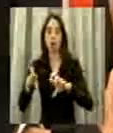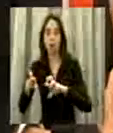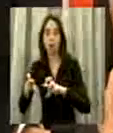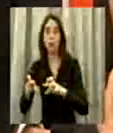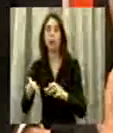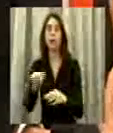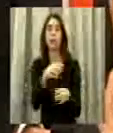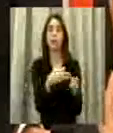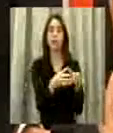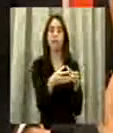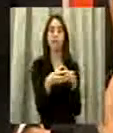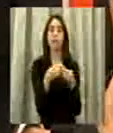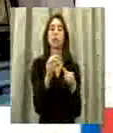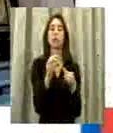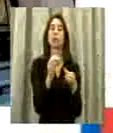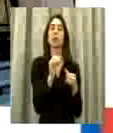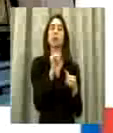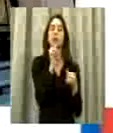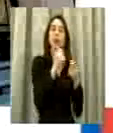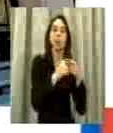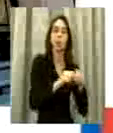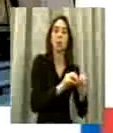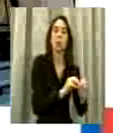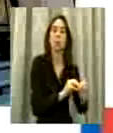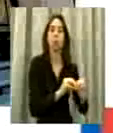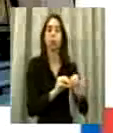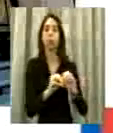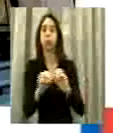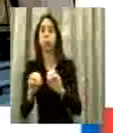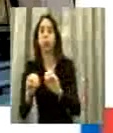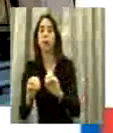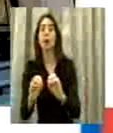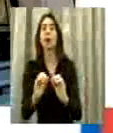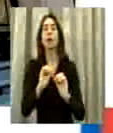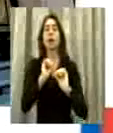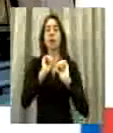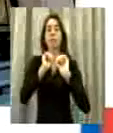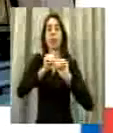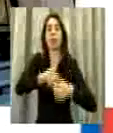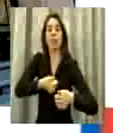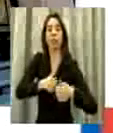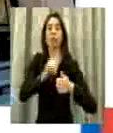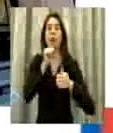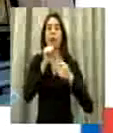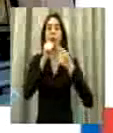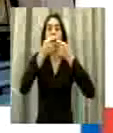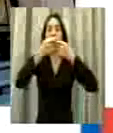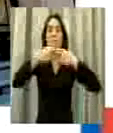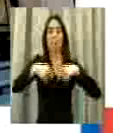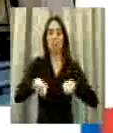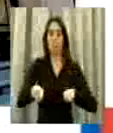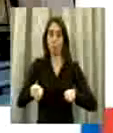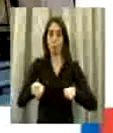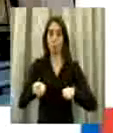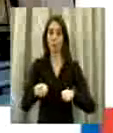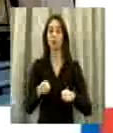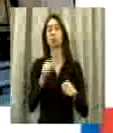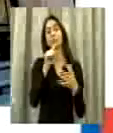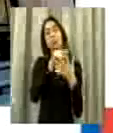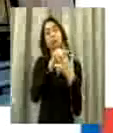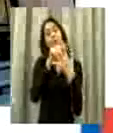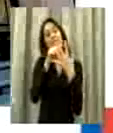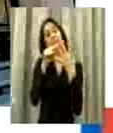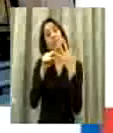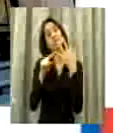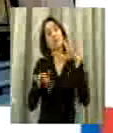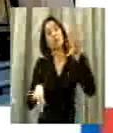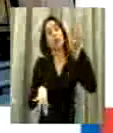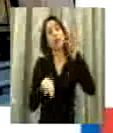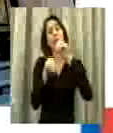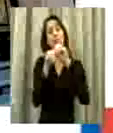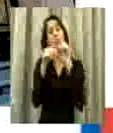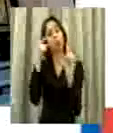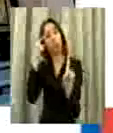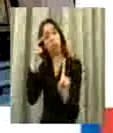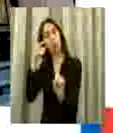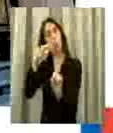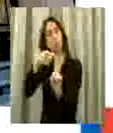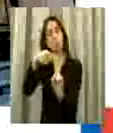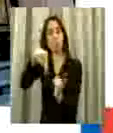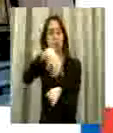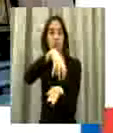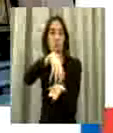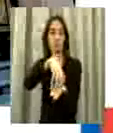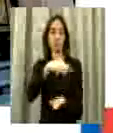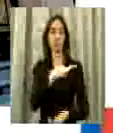para los sectores más postergados, y derrotar la pobreza. Yo diría que eso resume la misión de